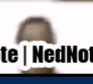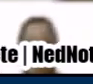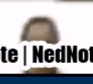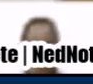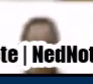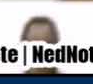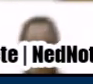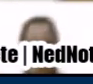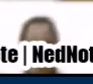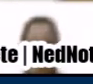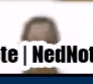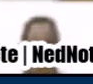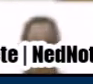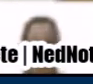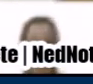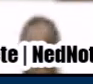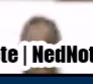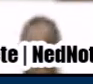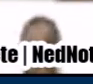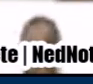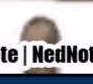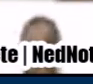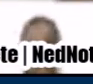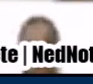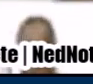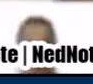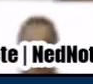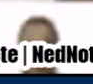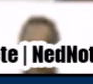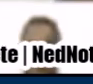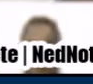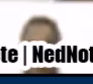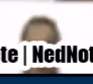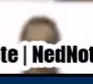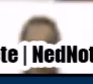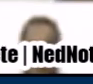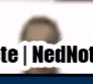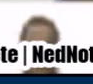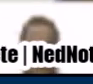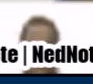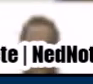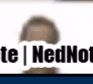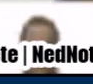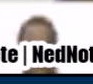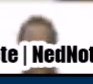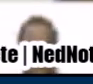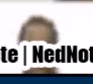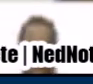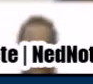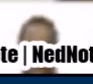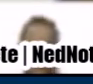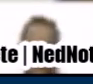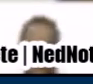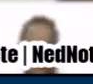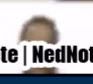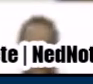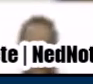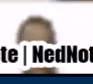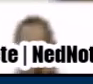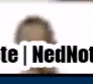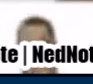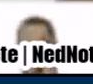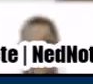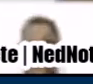al 2019 fueron 9 meses de lucha para explicar la situación en Venezuela, que no había habido condiciones en el 2018, por lo